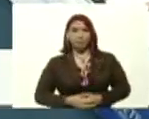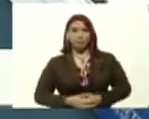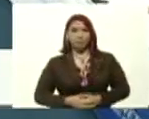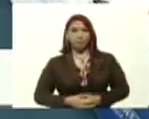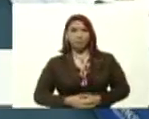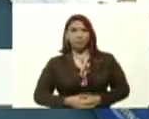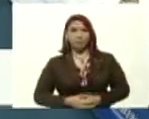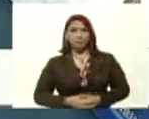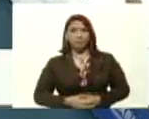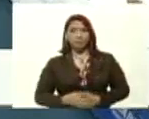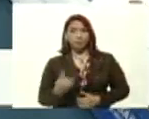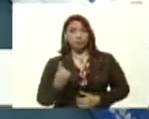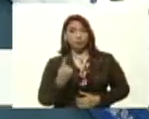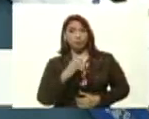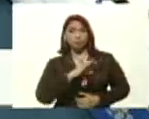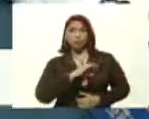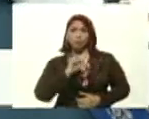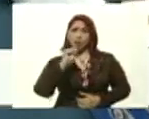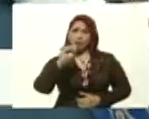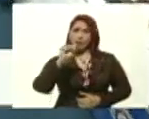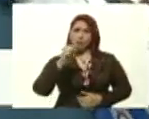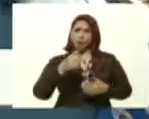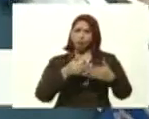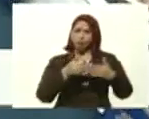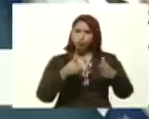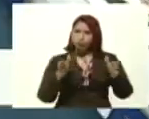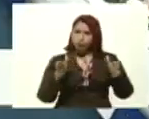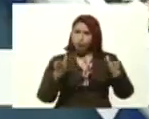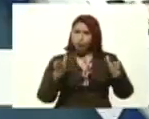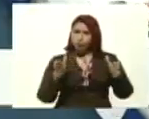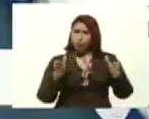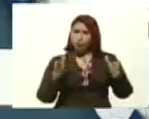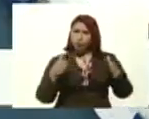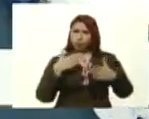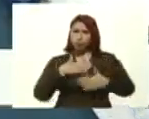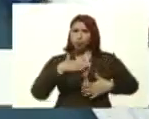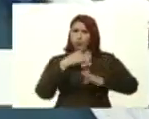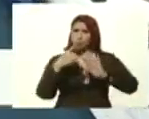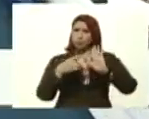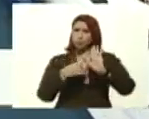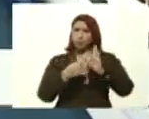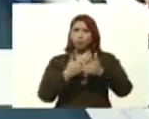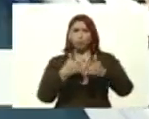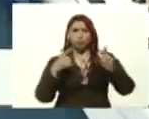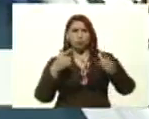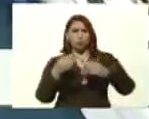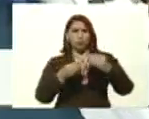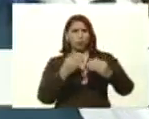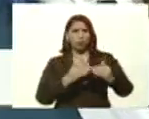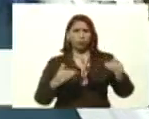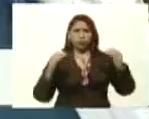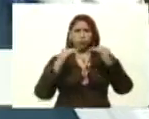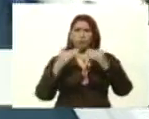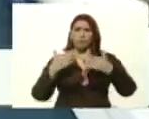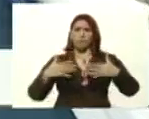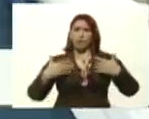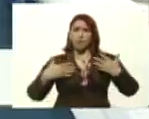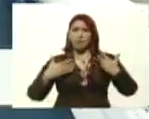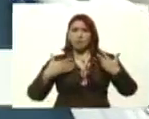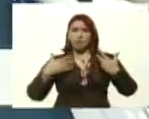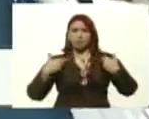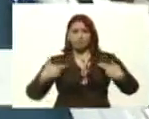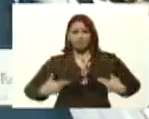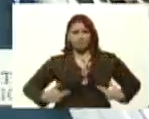Y solo el socialismo es el que garantiza la plena libertad, la plena realización, la plena felicidad del ser